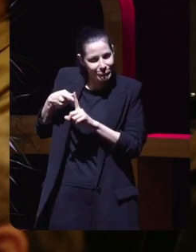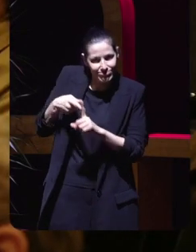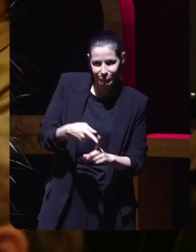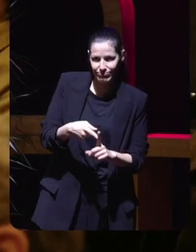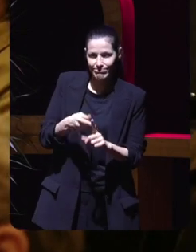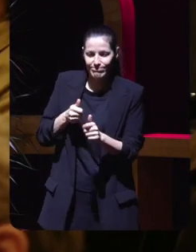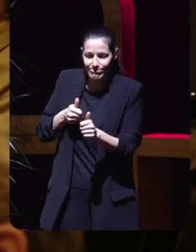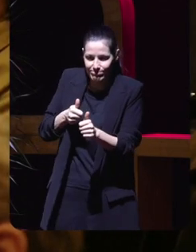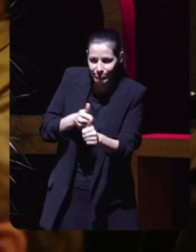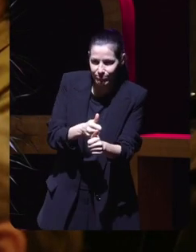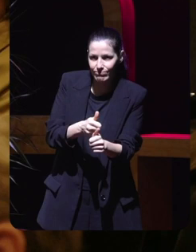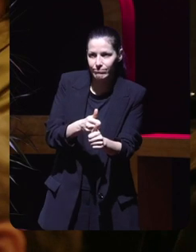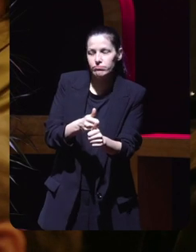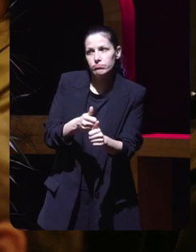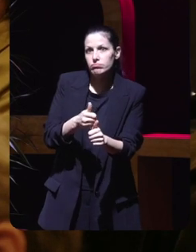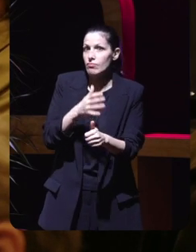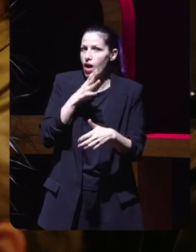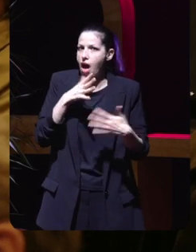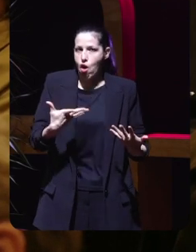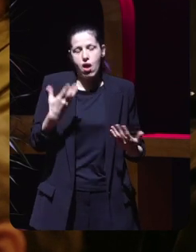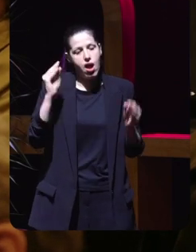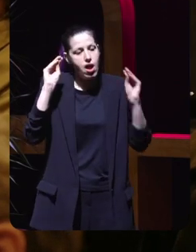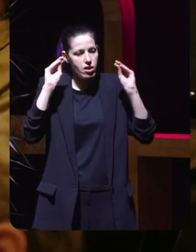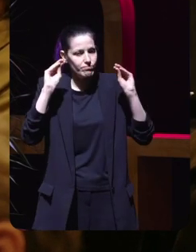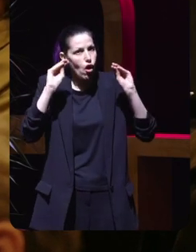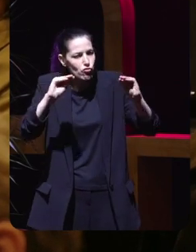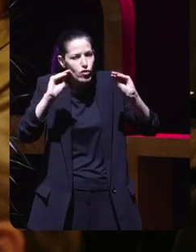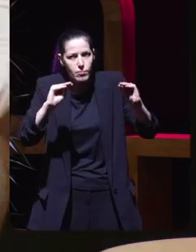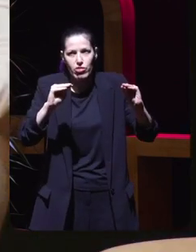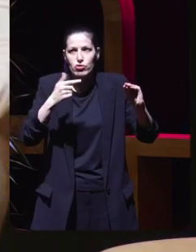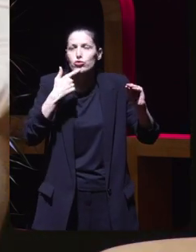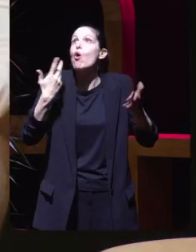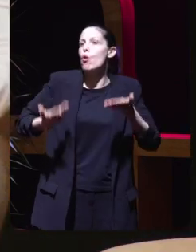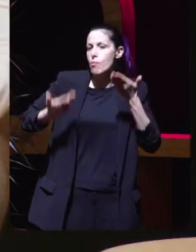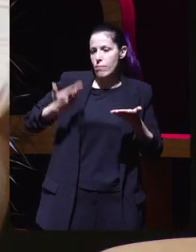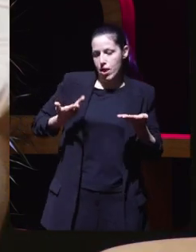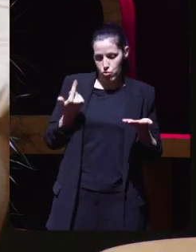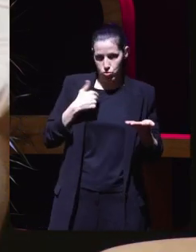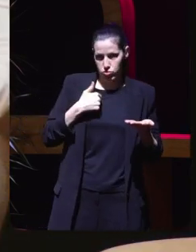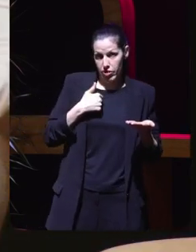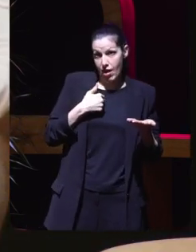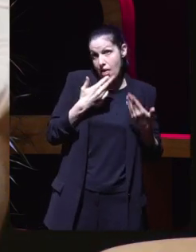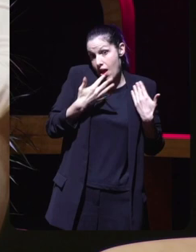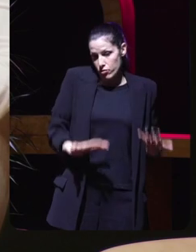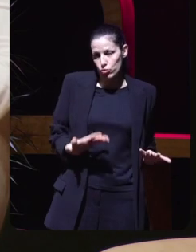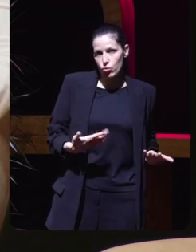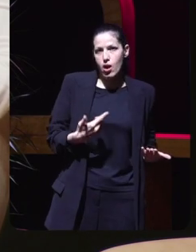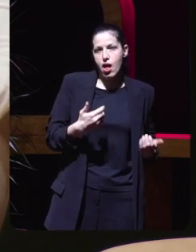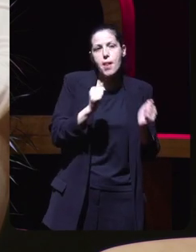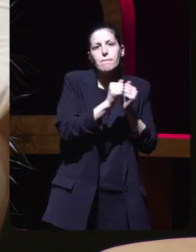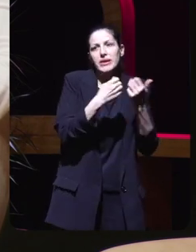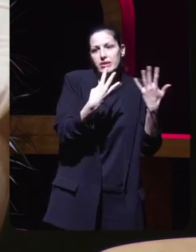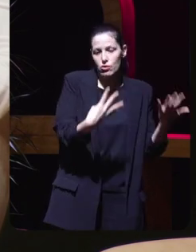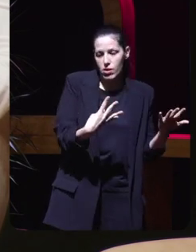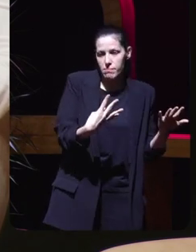que decir que cada vez están más formadas o de fe tocándome cuando me comparo eutanio 209 años ahora pues cuando me comparo con sornalistas que voy con yendo